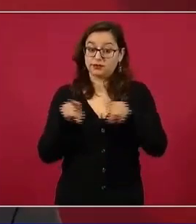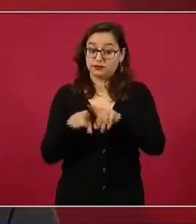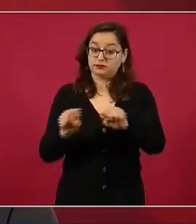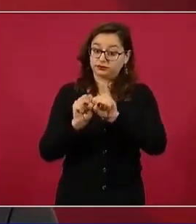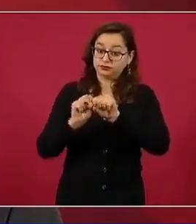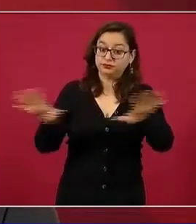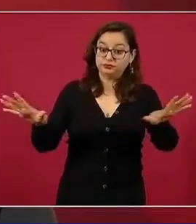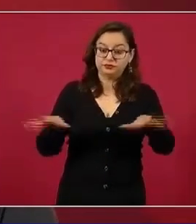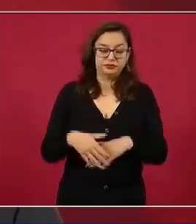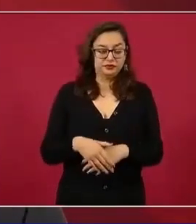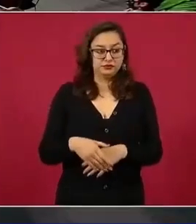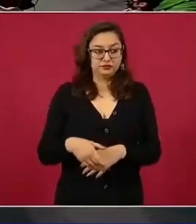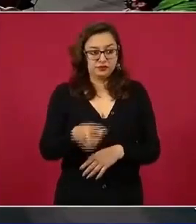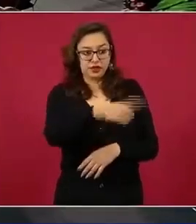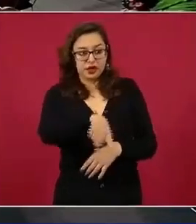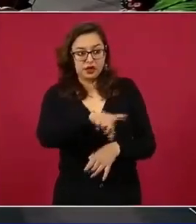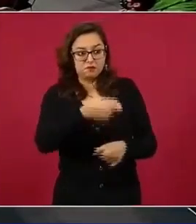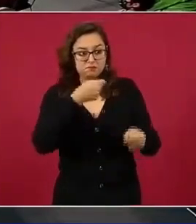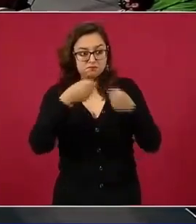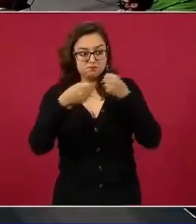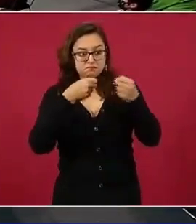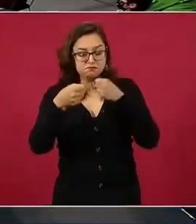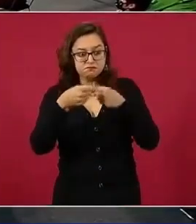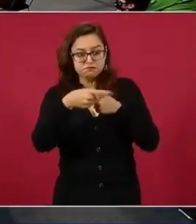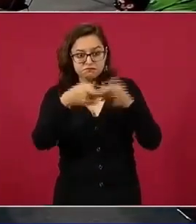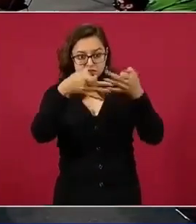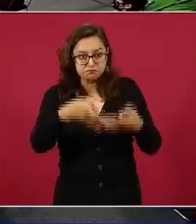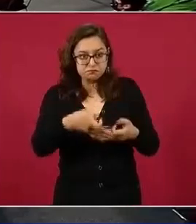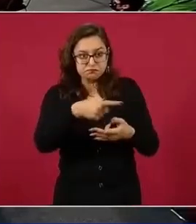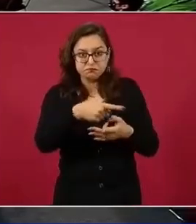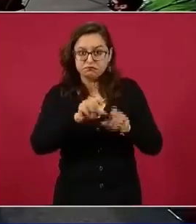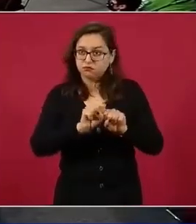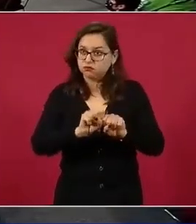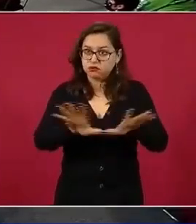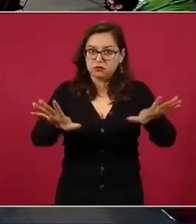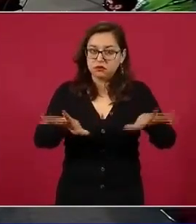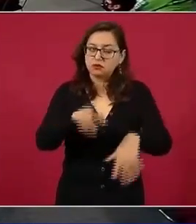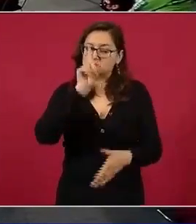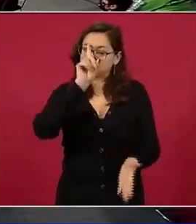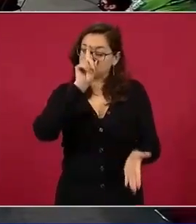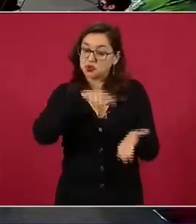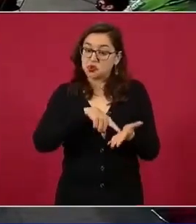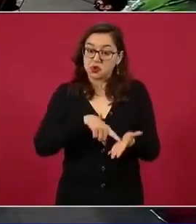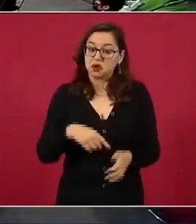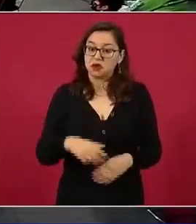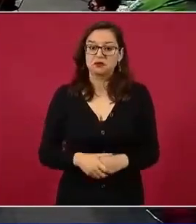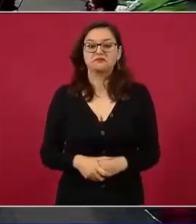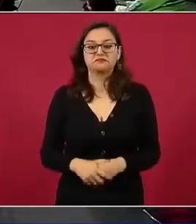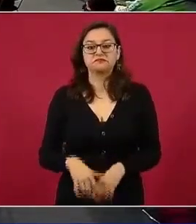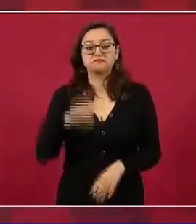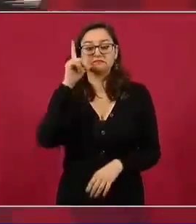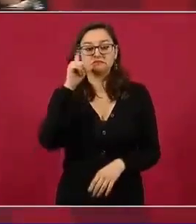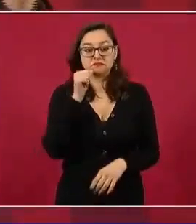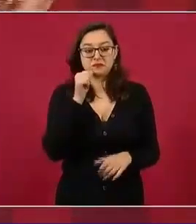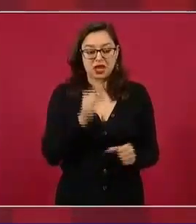tengo mucha esperanza que en los medios corporativos, como los que señalaba el presidente, vamos a encontrar esto. Seguramente lo que vamos a ver mañana en el encabezado